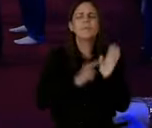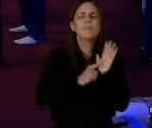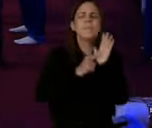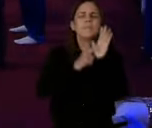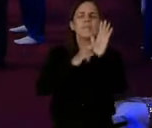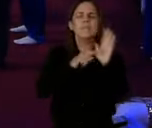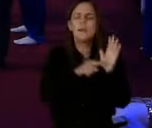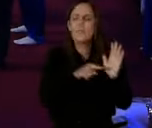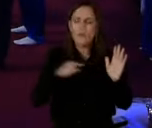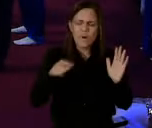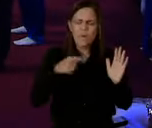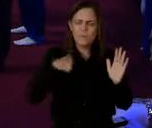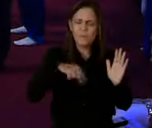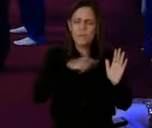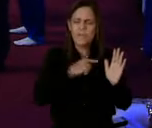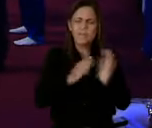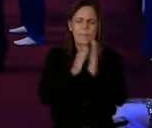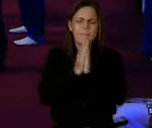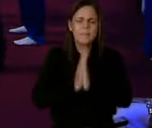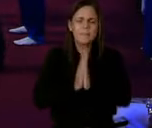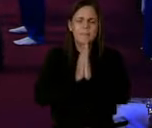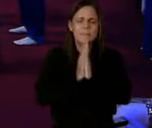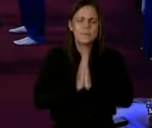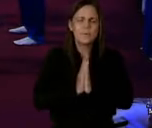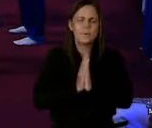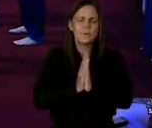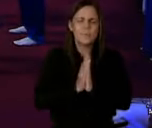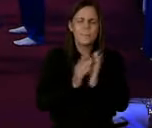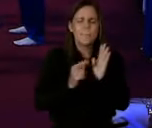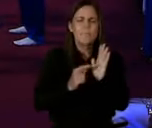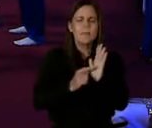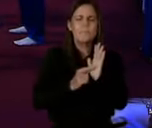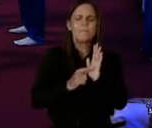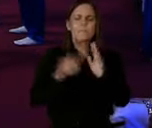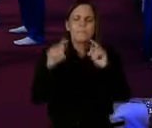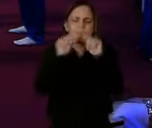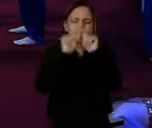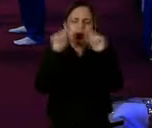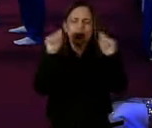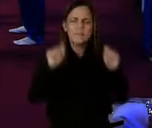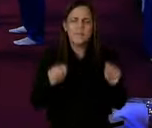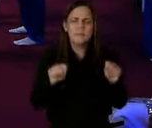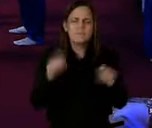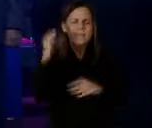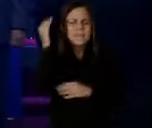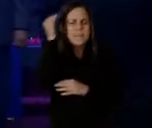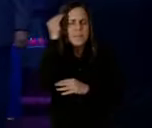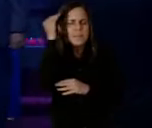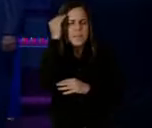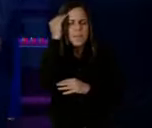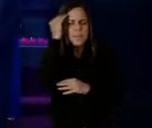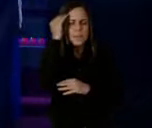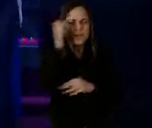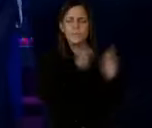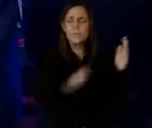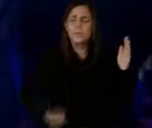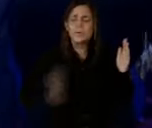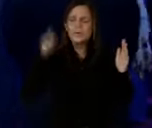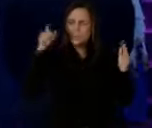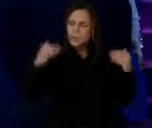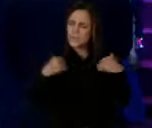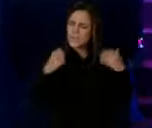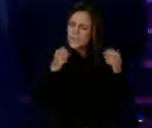altar de gracia, mi Jesús. Señor, reconociendo, Señor, que tú tienes poder, mi